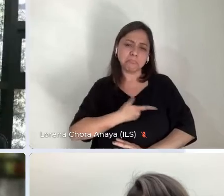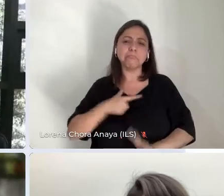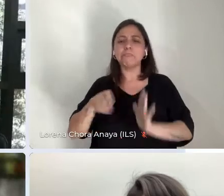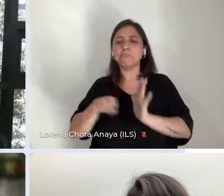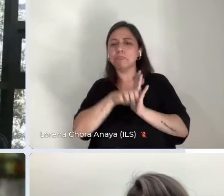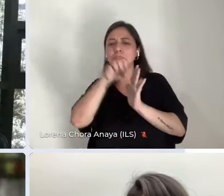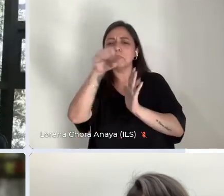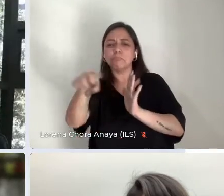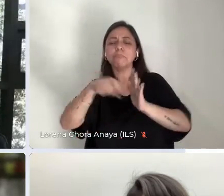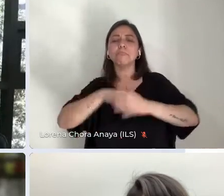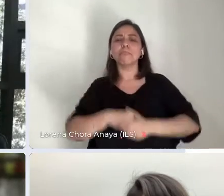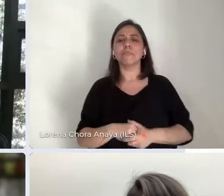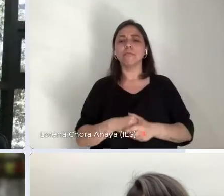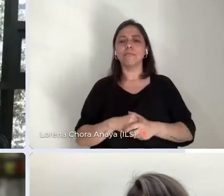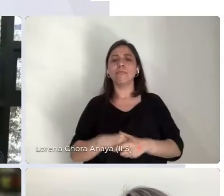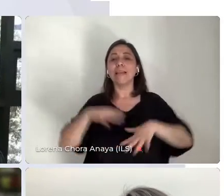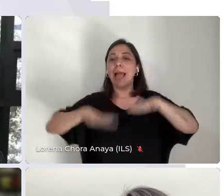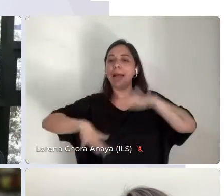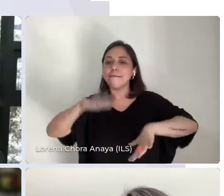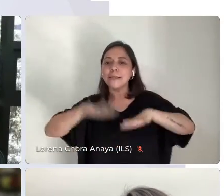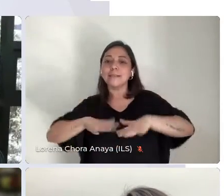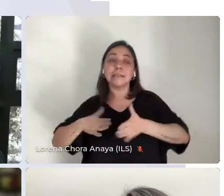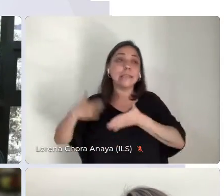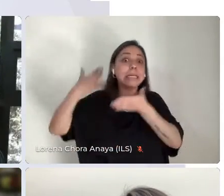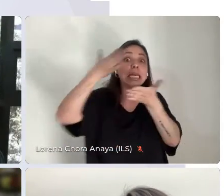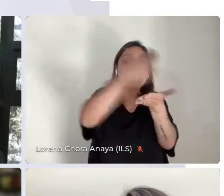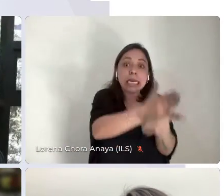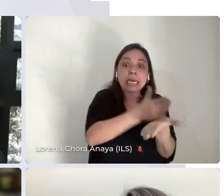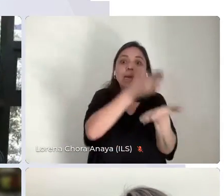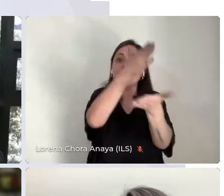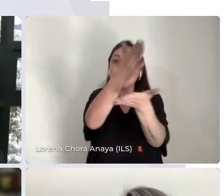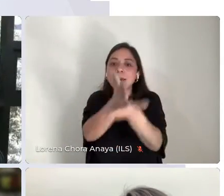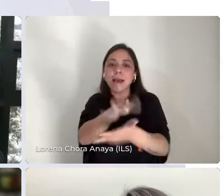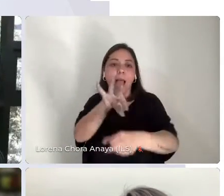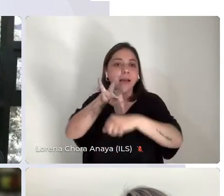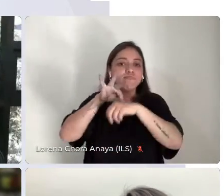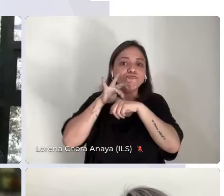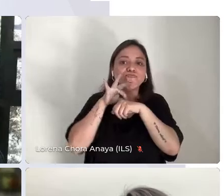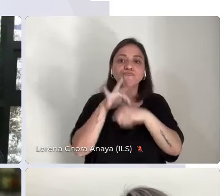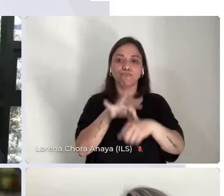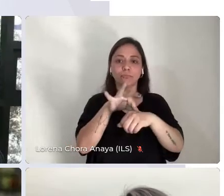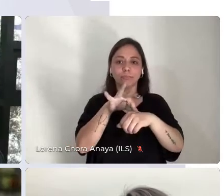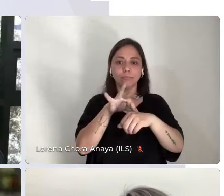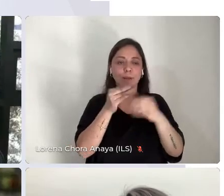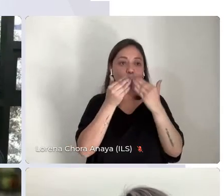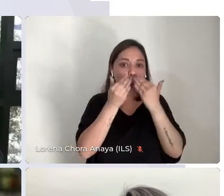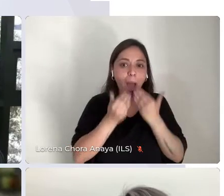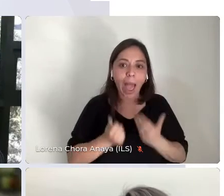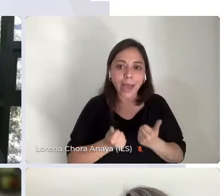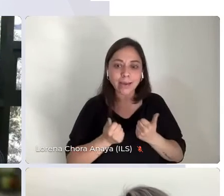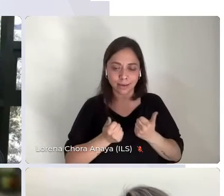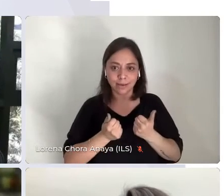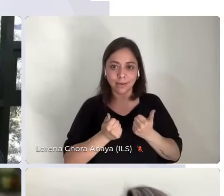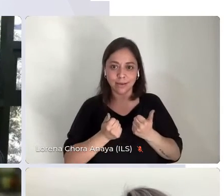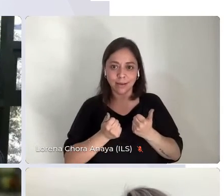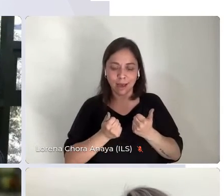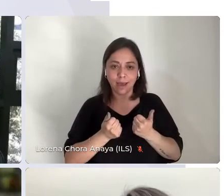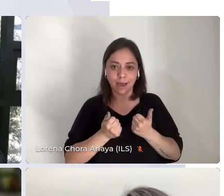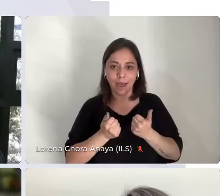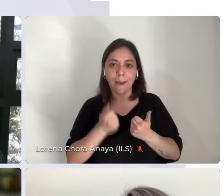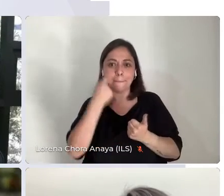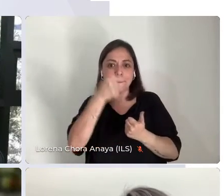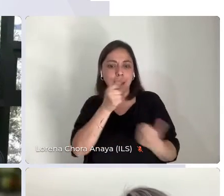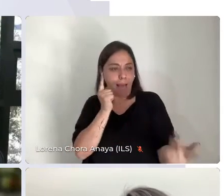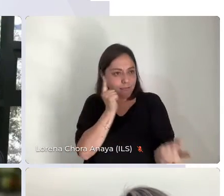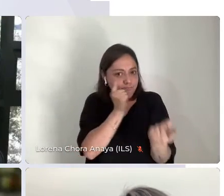la falta de trabajar en el campo con los pies en el suelo para descubrir esas visiones diversas y ese entendimiento de las oportunidades